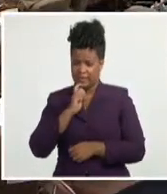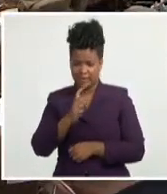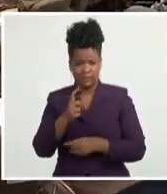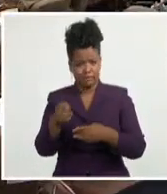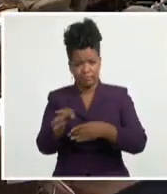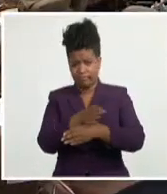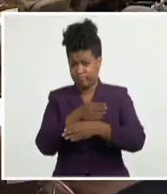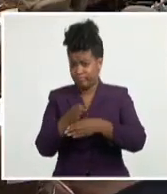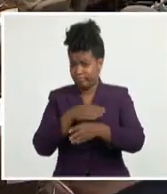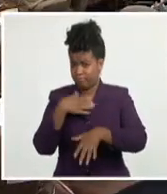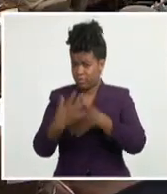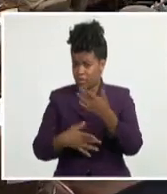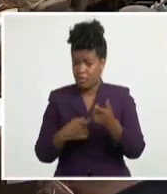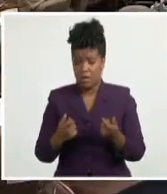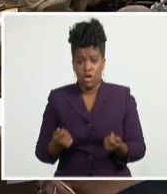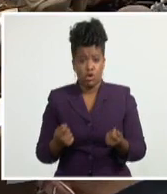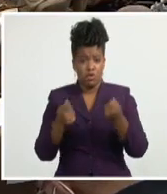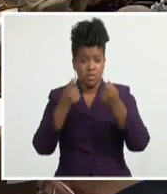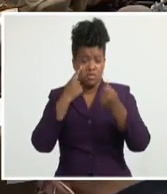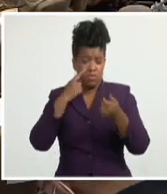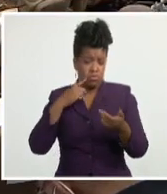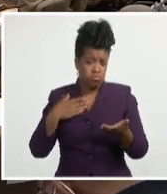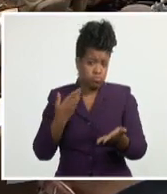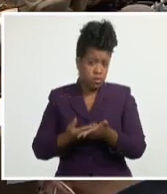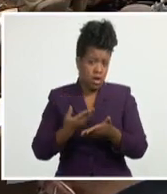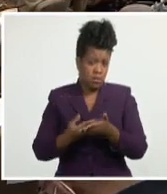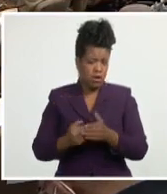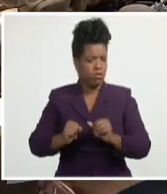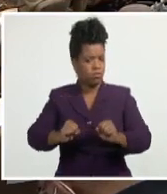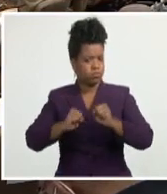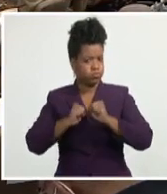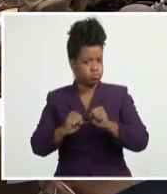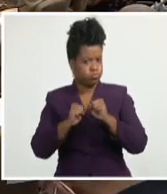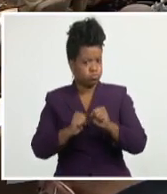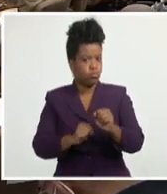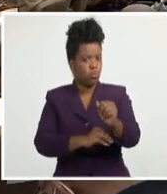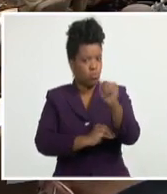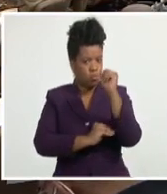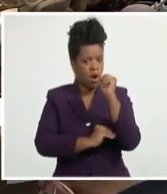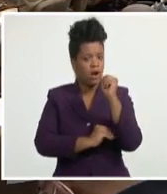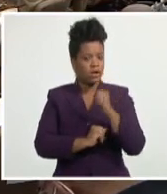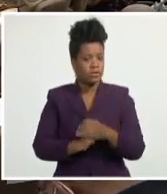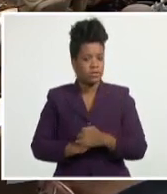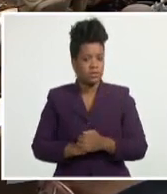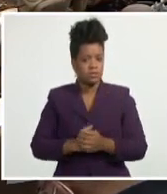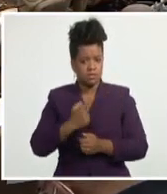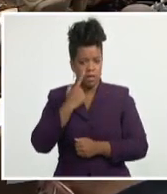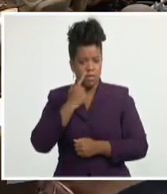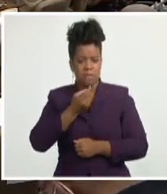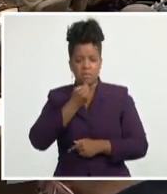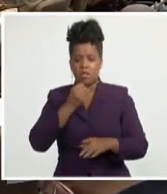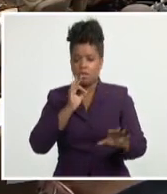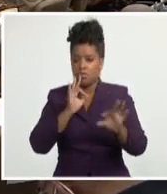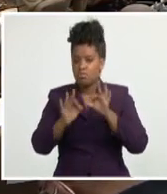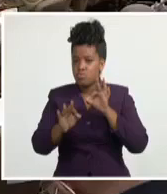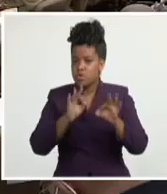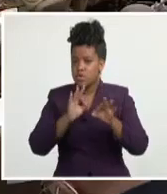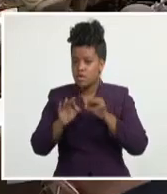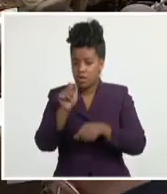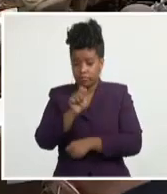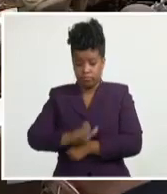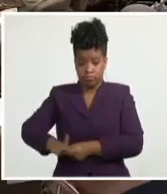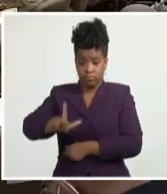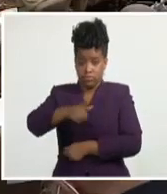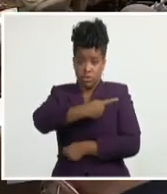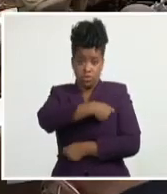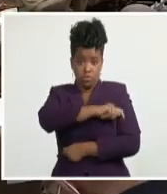índole, la economía ha mostrado capacidad de resistencia, posibilitando preservar las conquistas sociales sin renunciar a